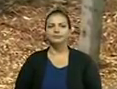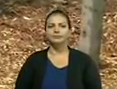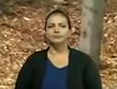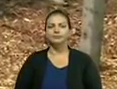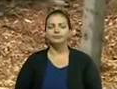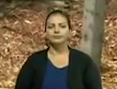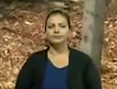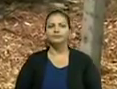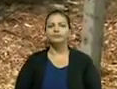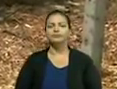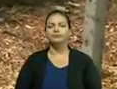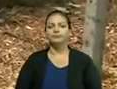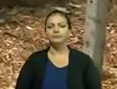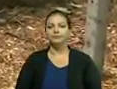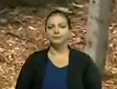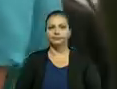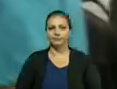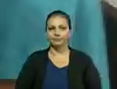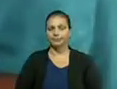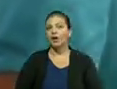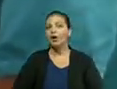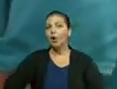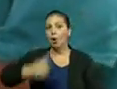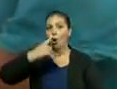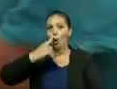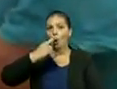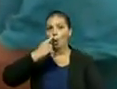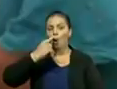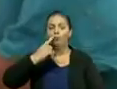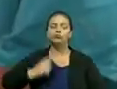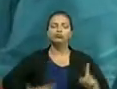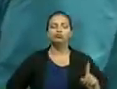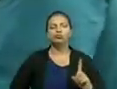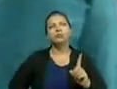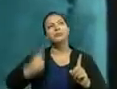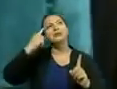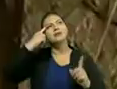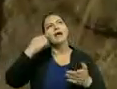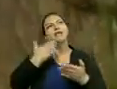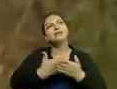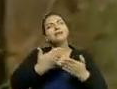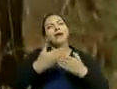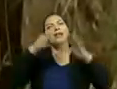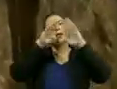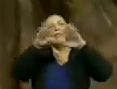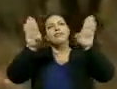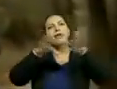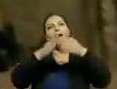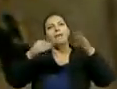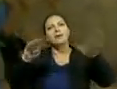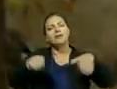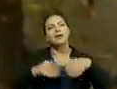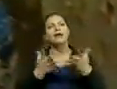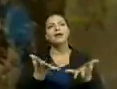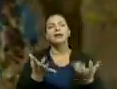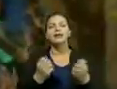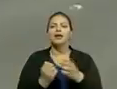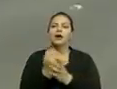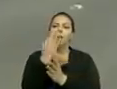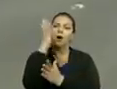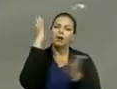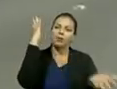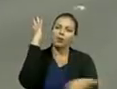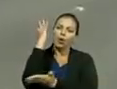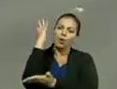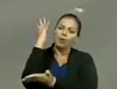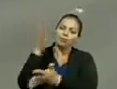La víspera navideña y una urgencia lo llevó a Giovanni Vera a hurgar en los arbustos que colindan con la autopista